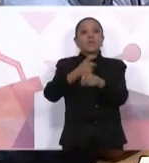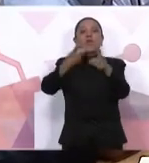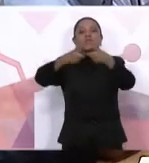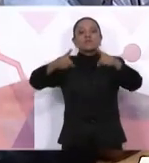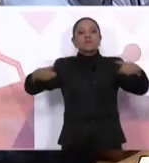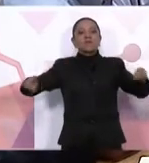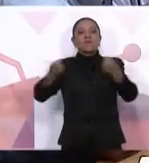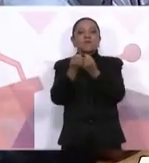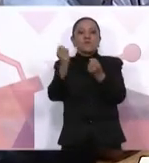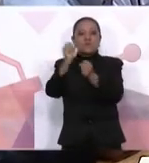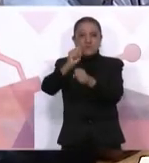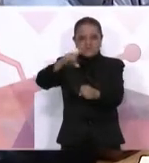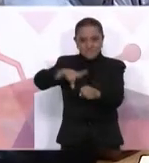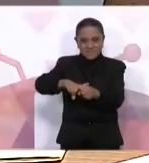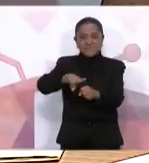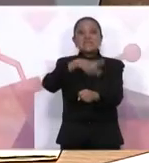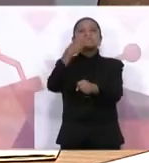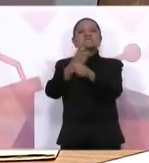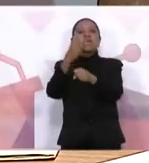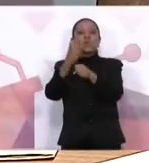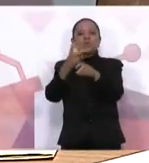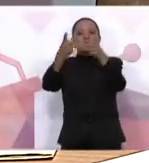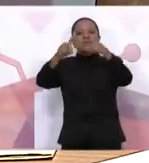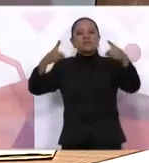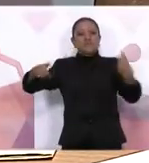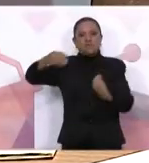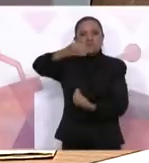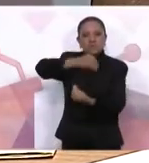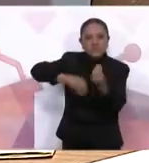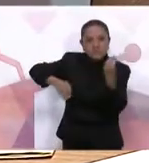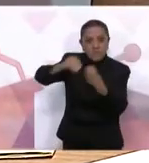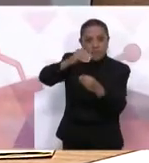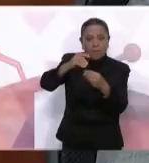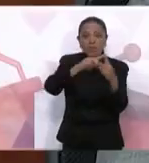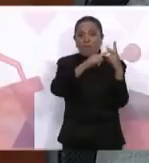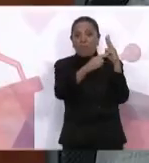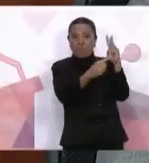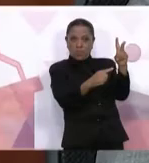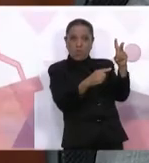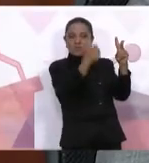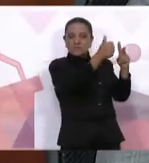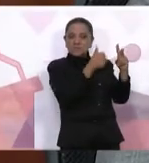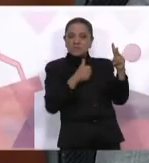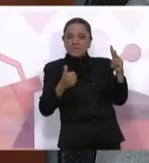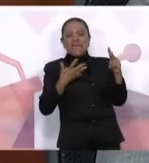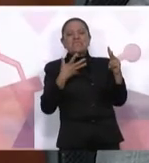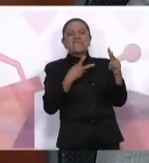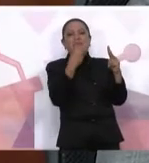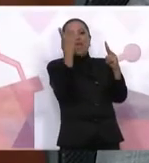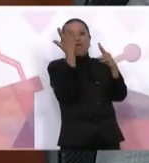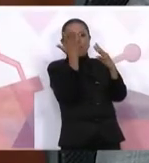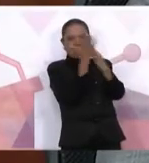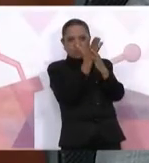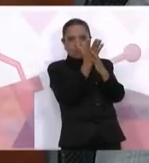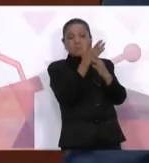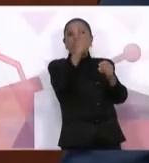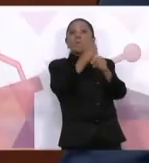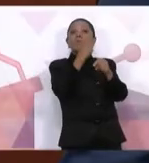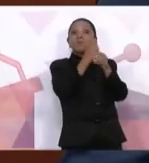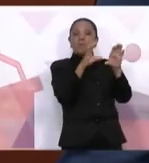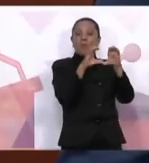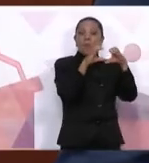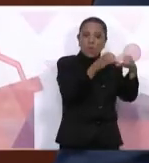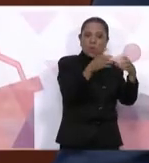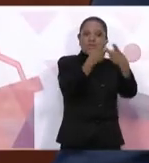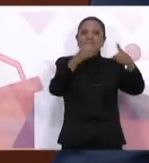desarrollo sustentable ambas rondas contará con dos segmentos para el primer bloque de desarrollo social